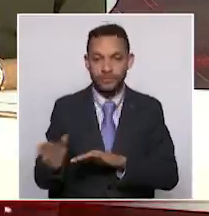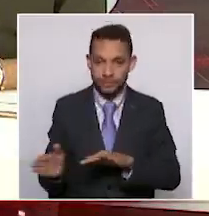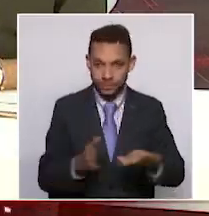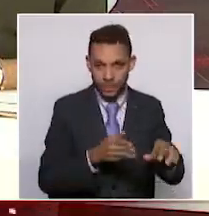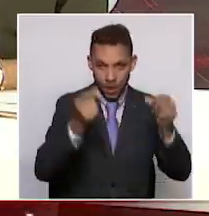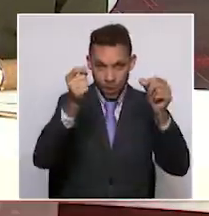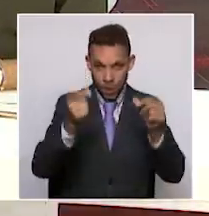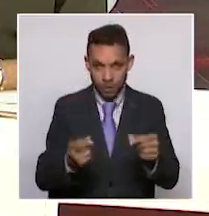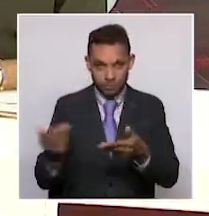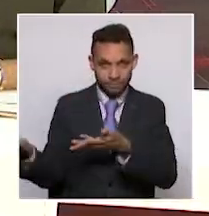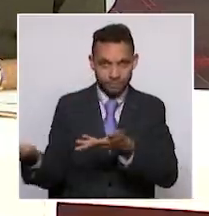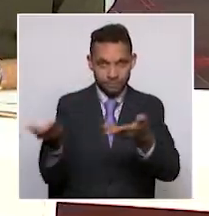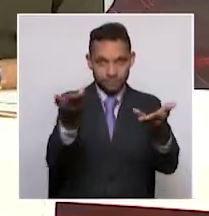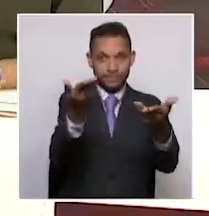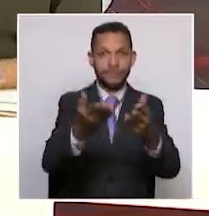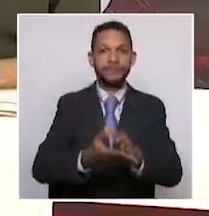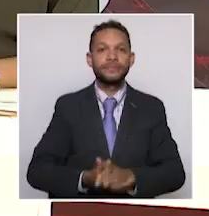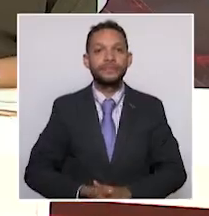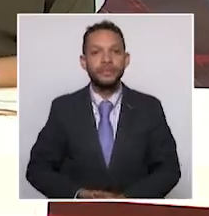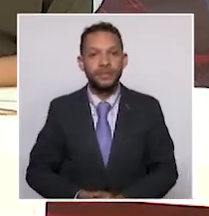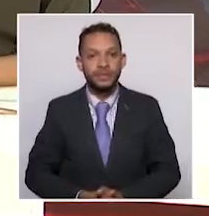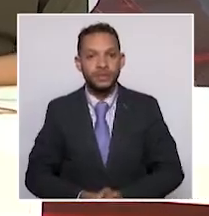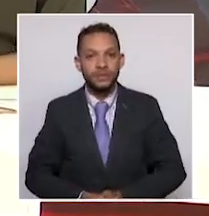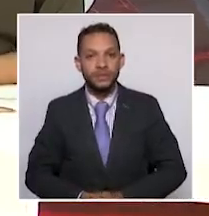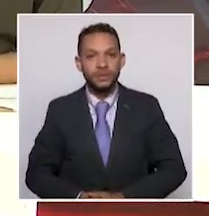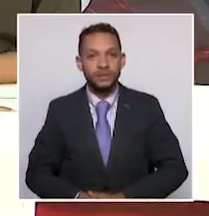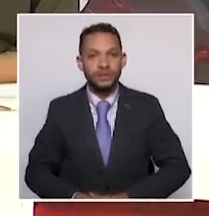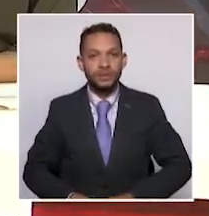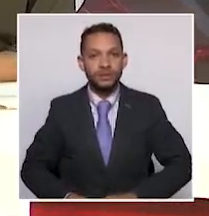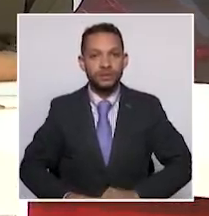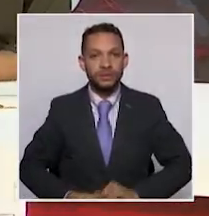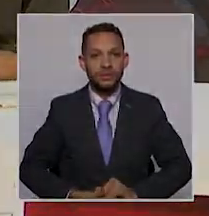los invitamos a ver los indicadores económicos.